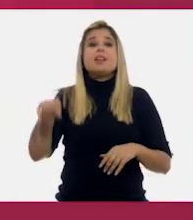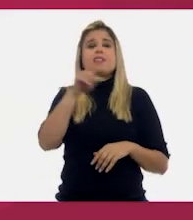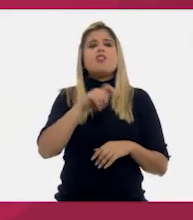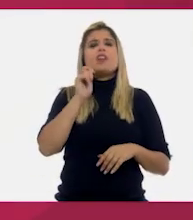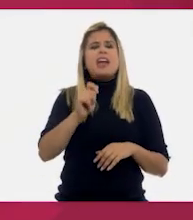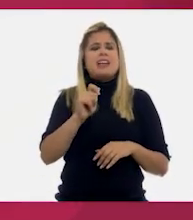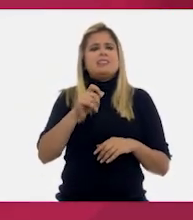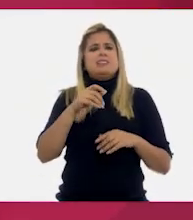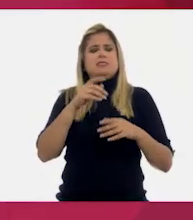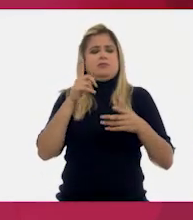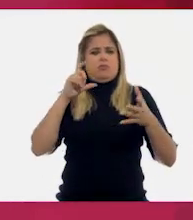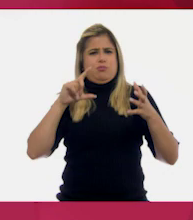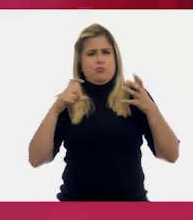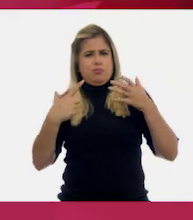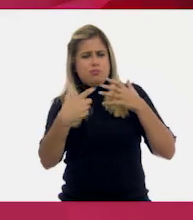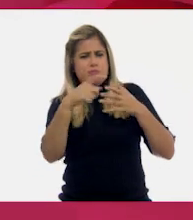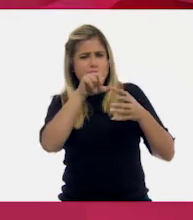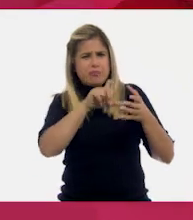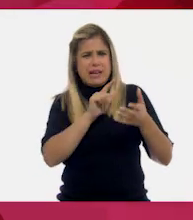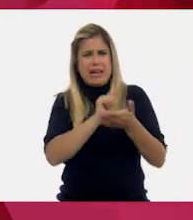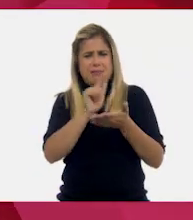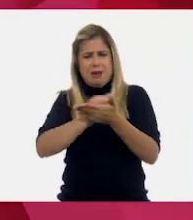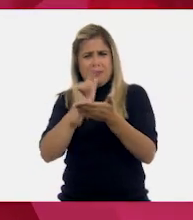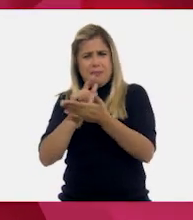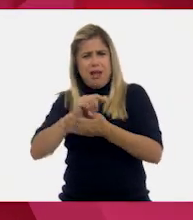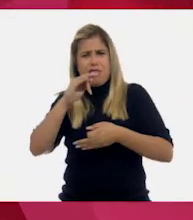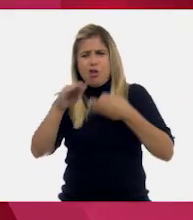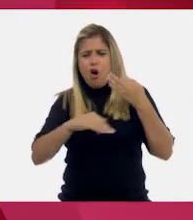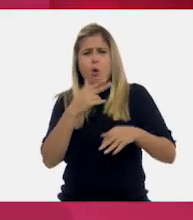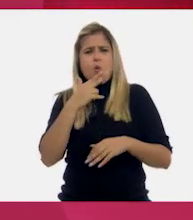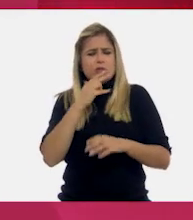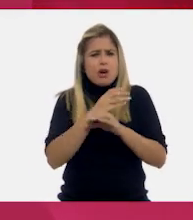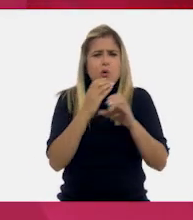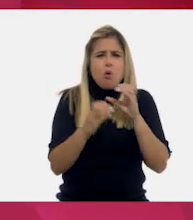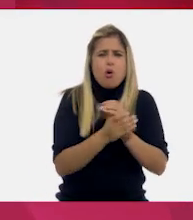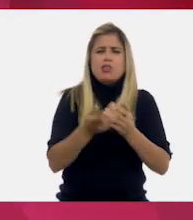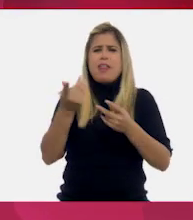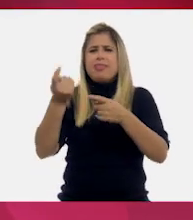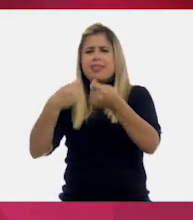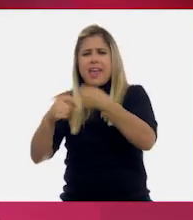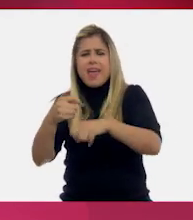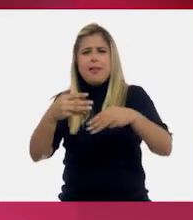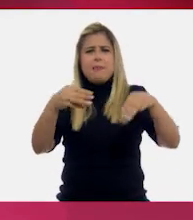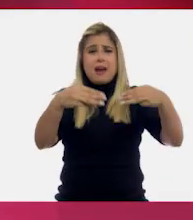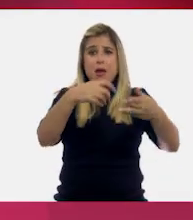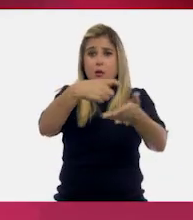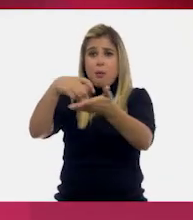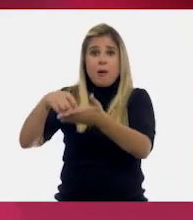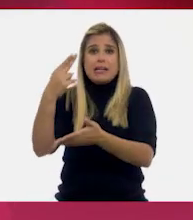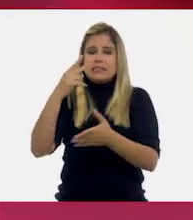Desinfecta las superficies y los objetos que más utilizas. También las cosas que compres en la tienda o el supermercado.